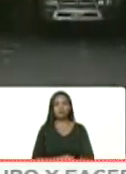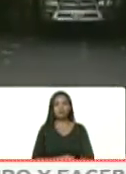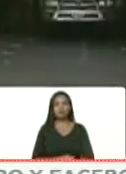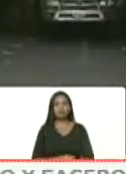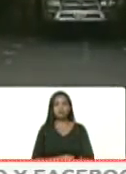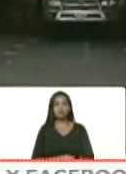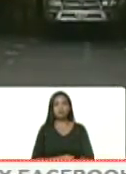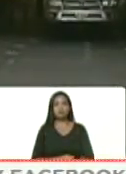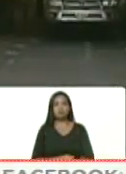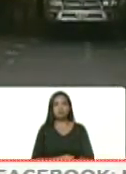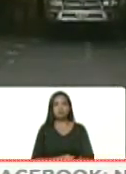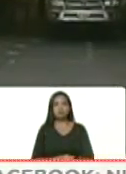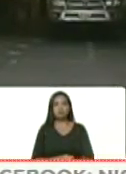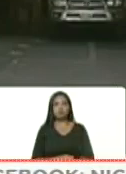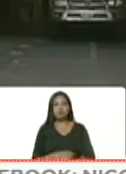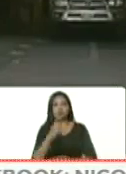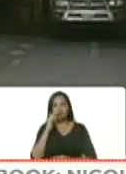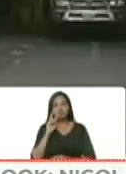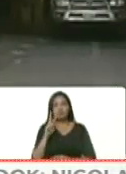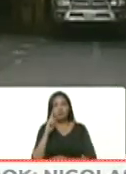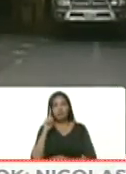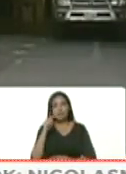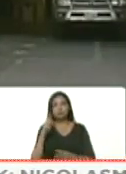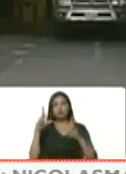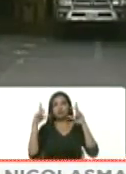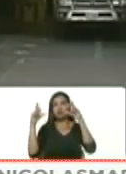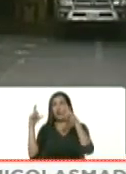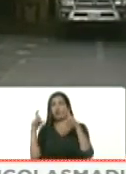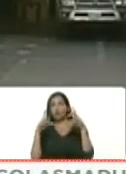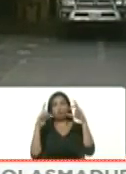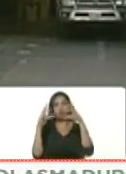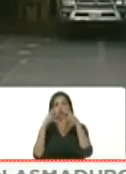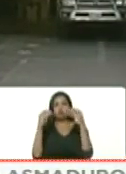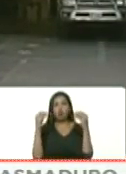Ahí están las imágenes